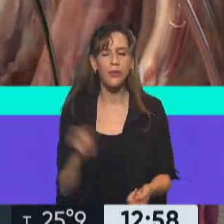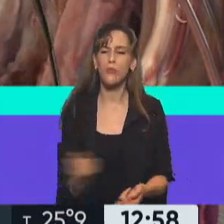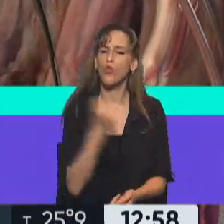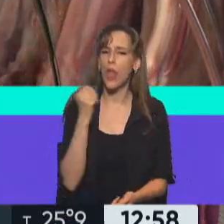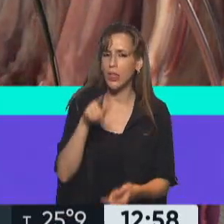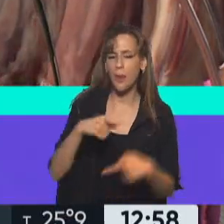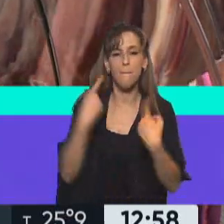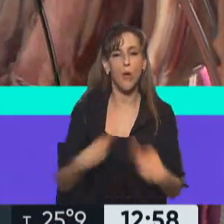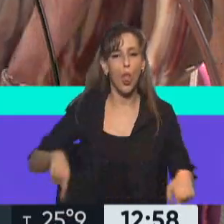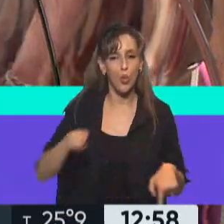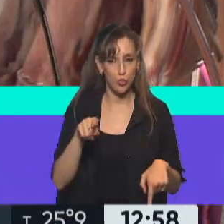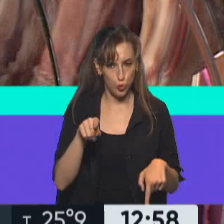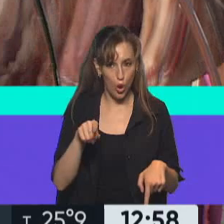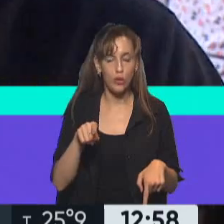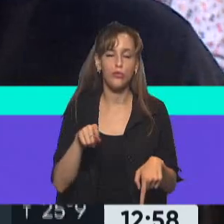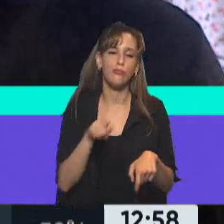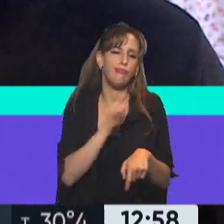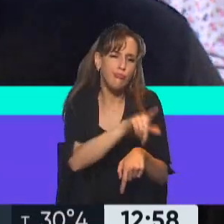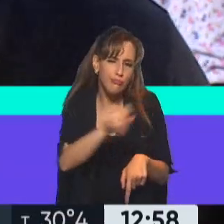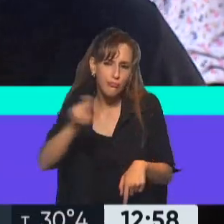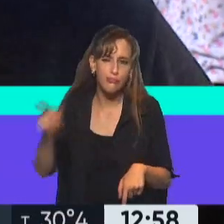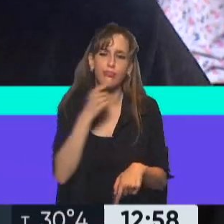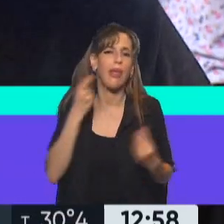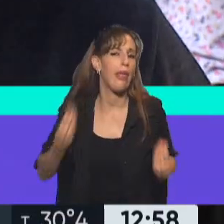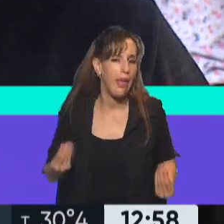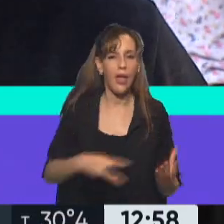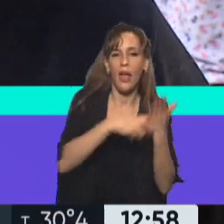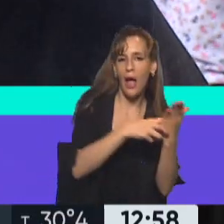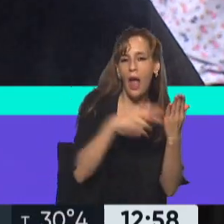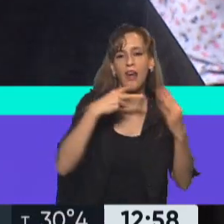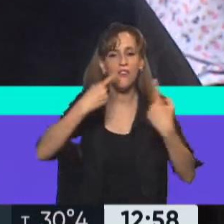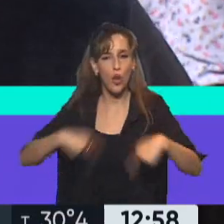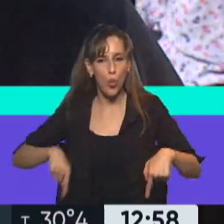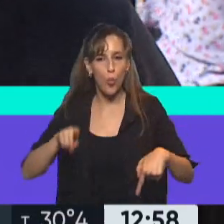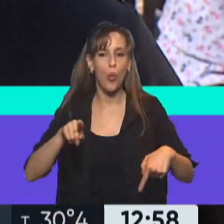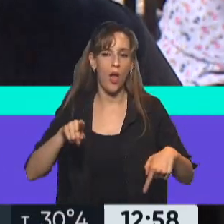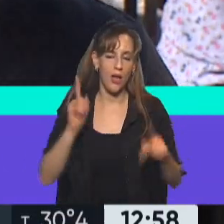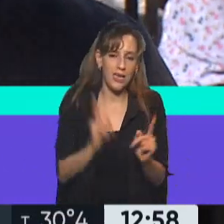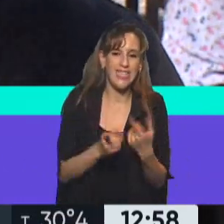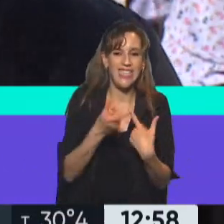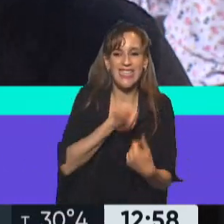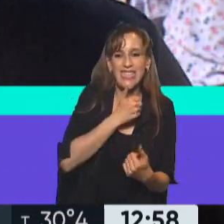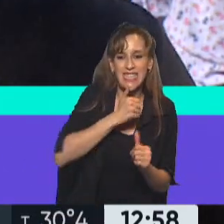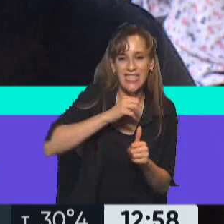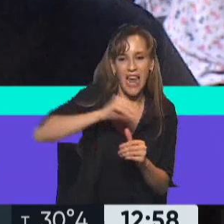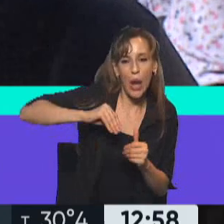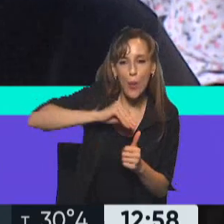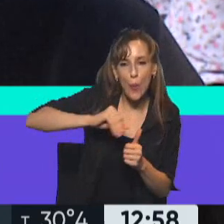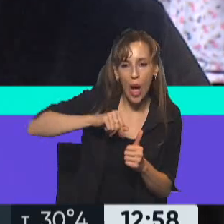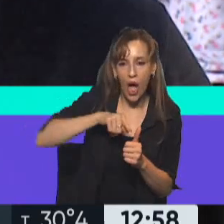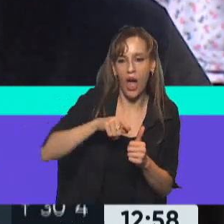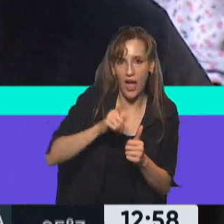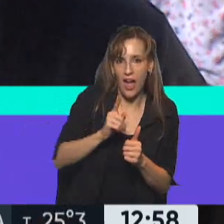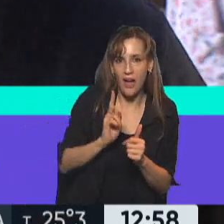importante de productos extrazona, que es decir, la carne, la verdura, llevar la yerba a zonas que no son productoras de